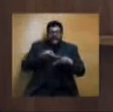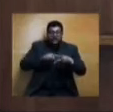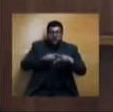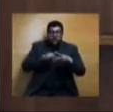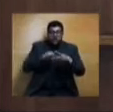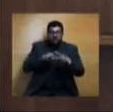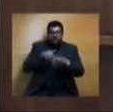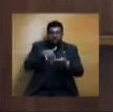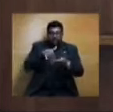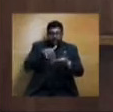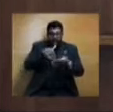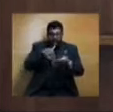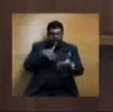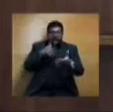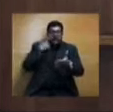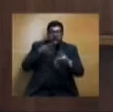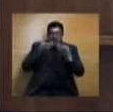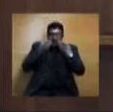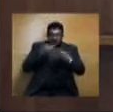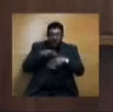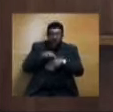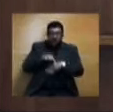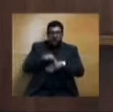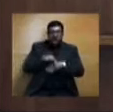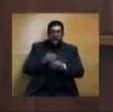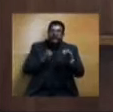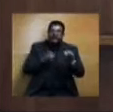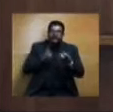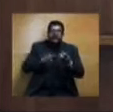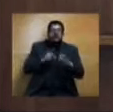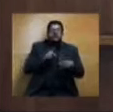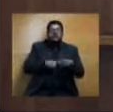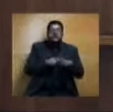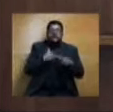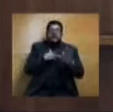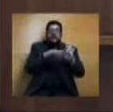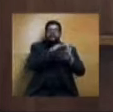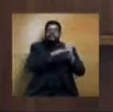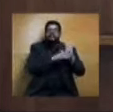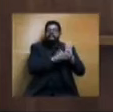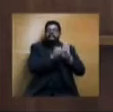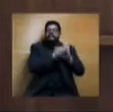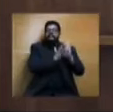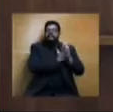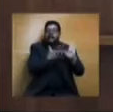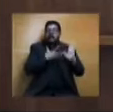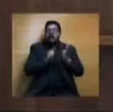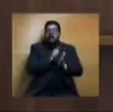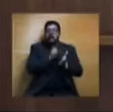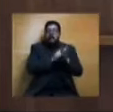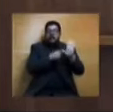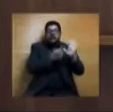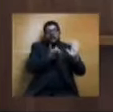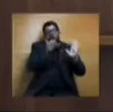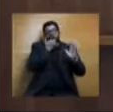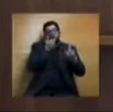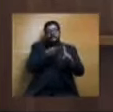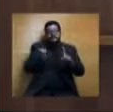se acredite de manera fehaciente en alguno de los supuestos previstos en el Código Electoral y la línea jurisprudencial de este Tribunal